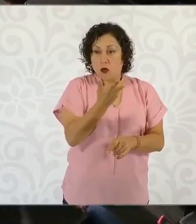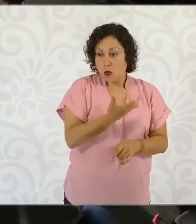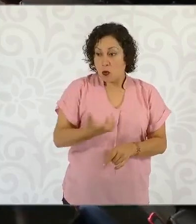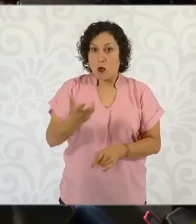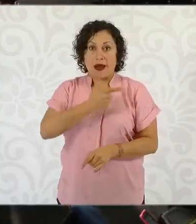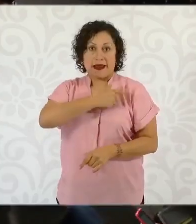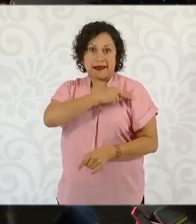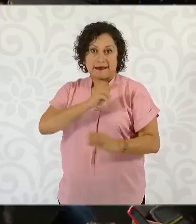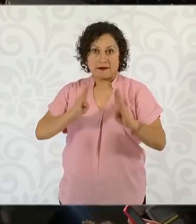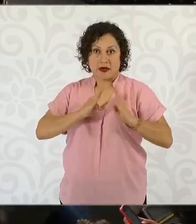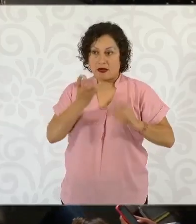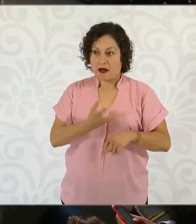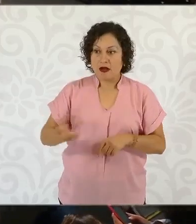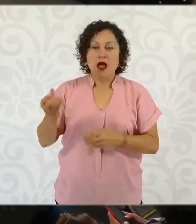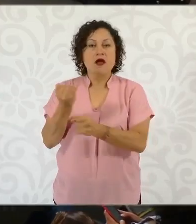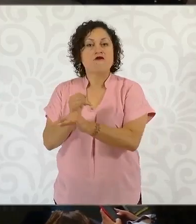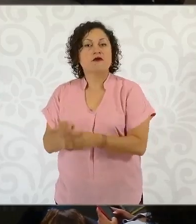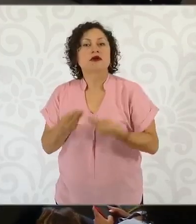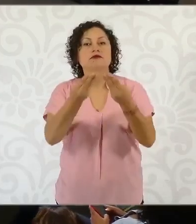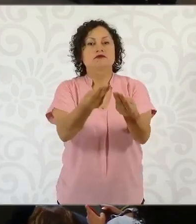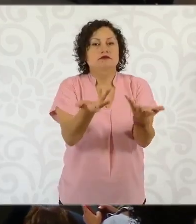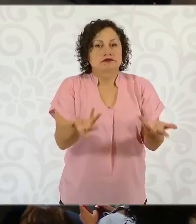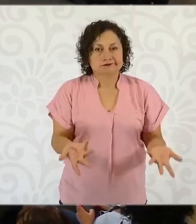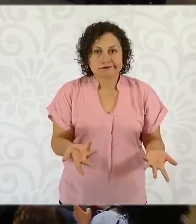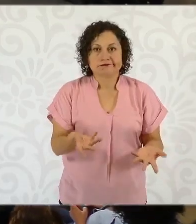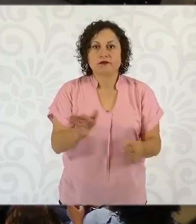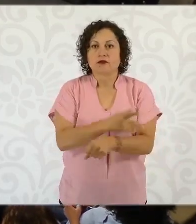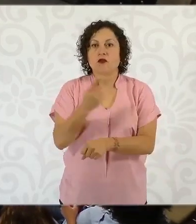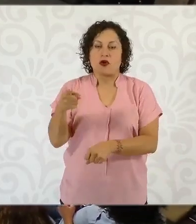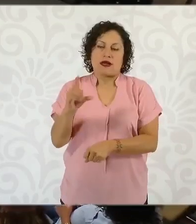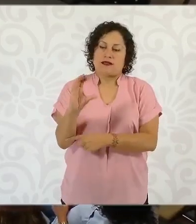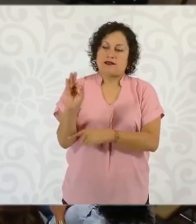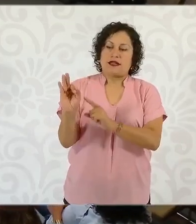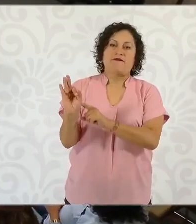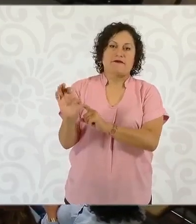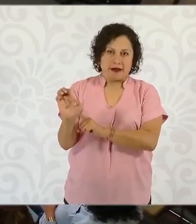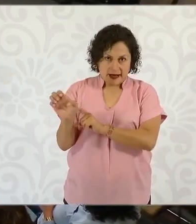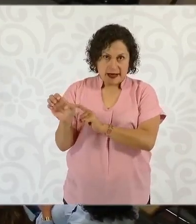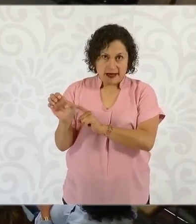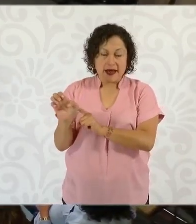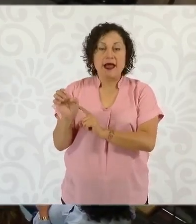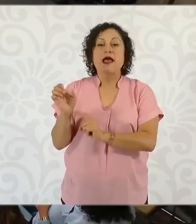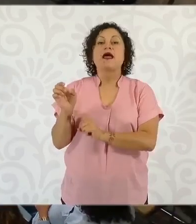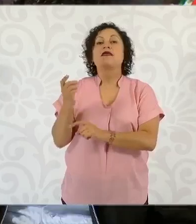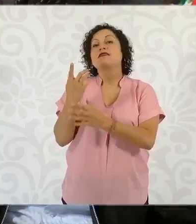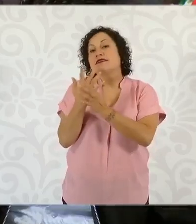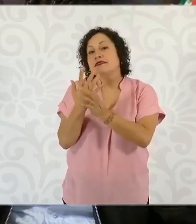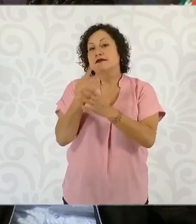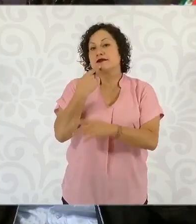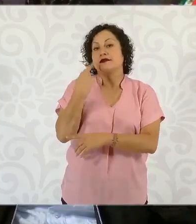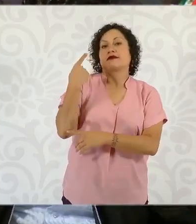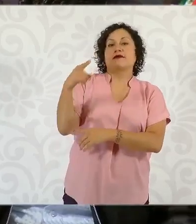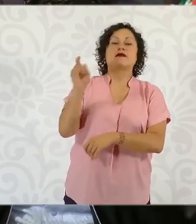respecto de esta situación? Sobre todo porque, bueno, pues ellos, la CFE también informó a la revista que presentó una denuncia ante la Fiscalía General de